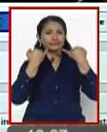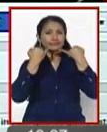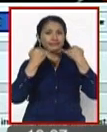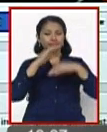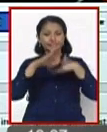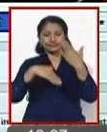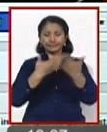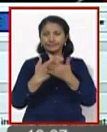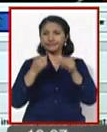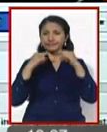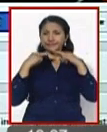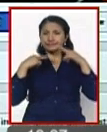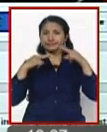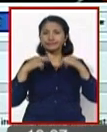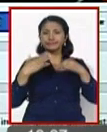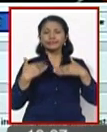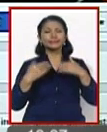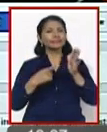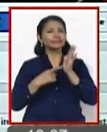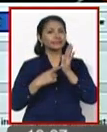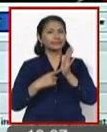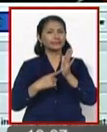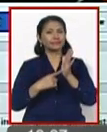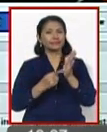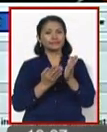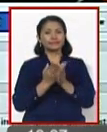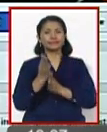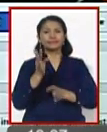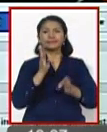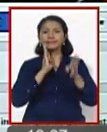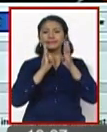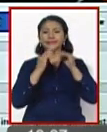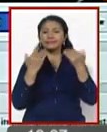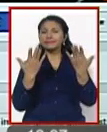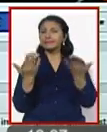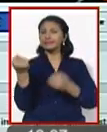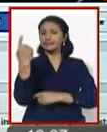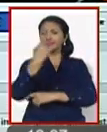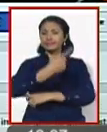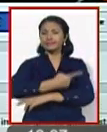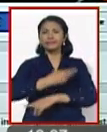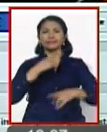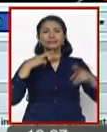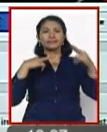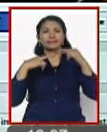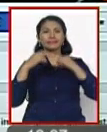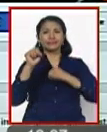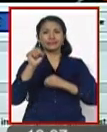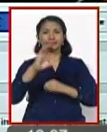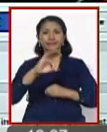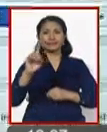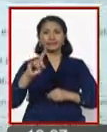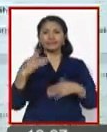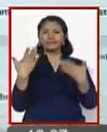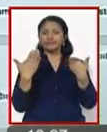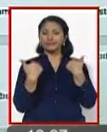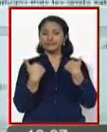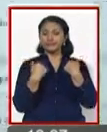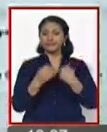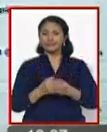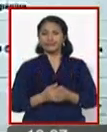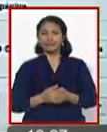las noticias que de manera permanente se va subiendo a través del Facebook. Aquí en Al Día Noticias SCZ va a